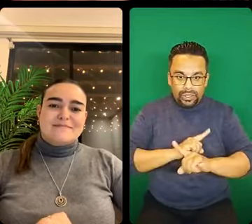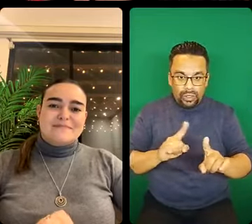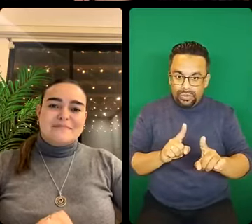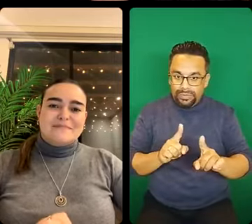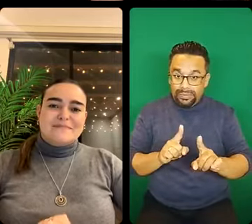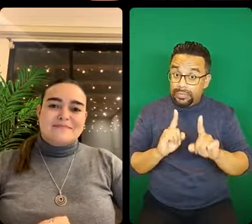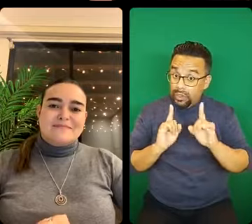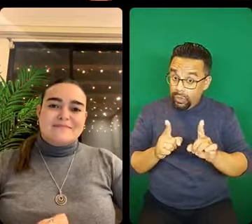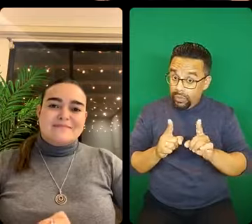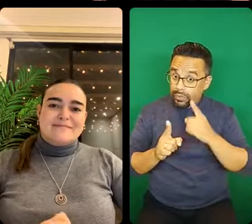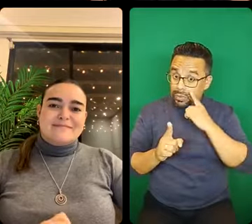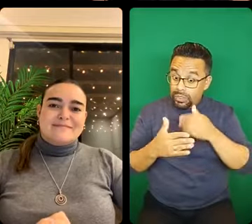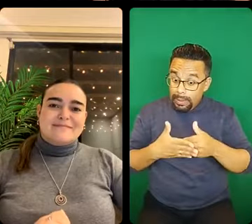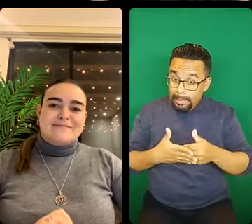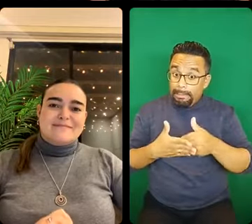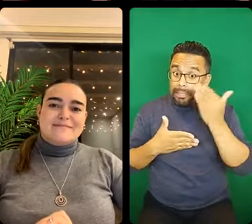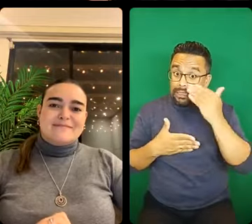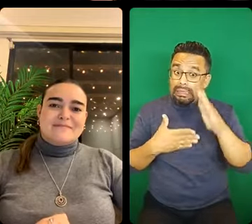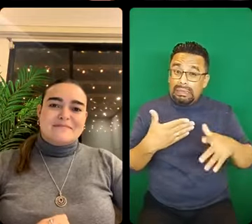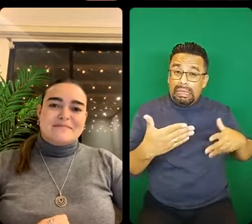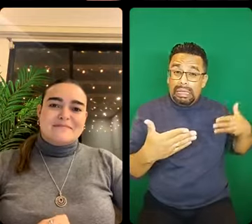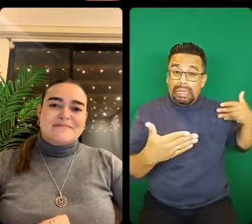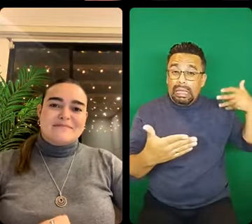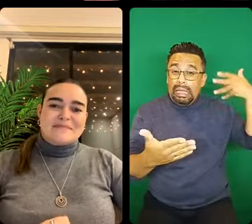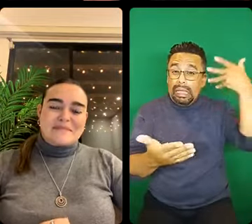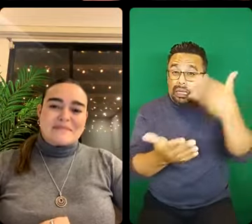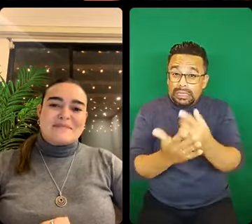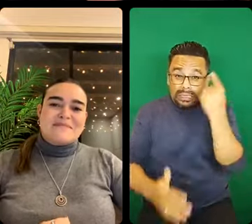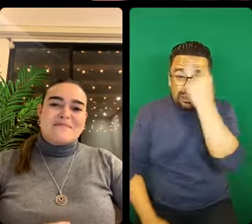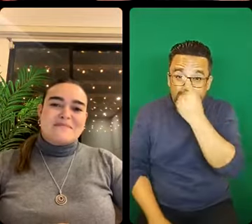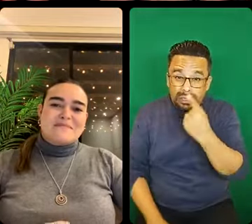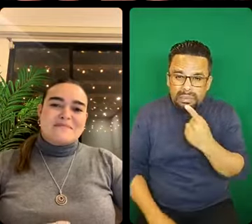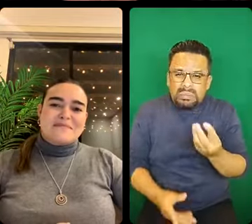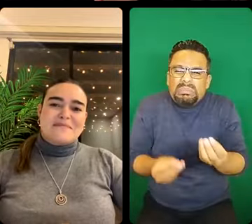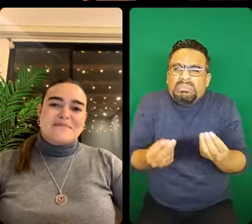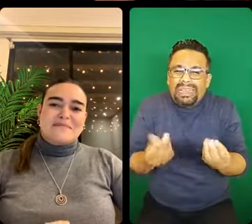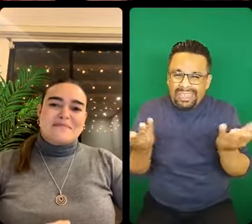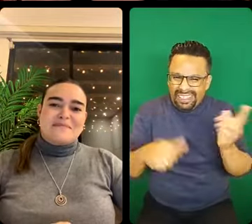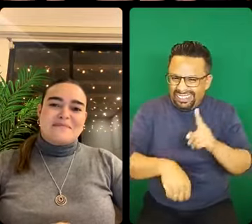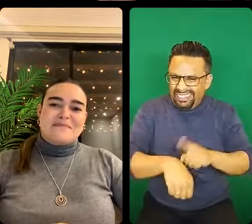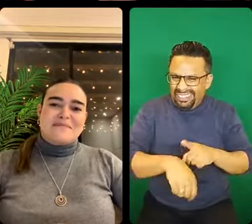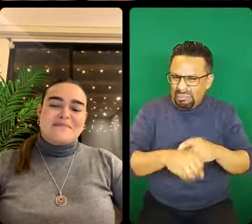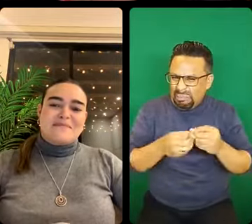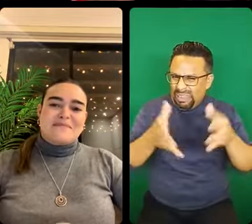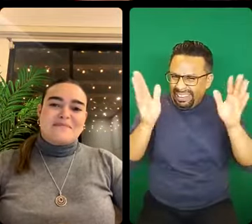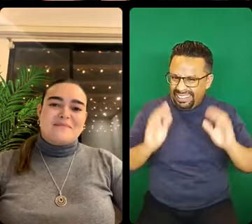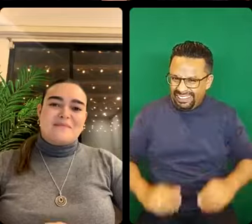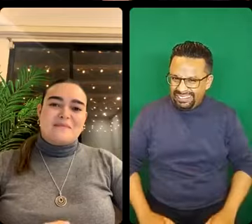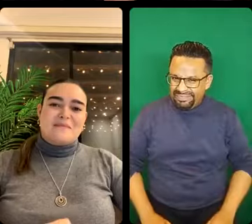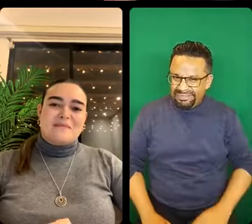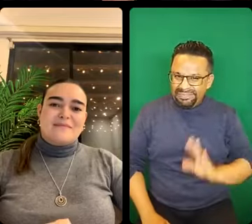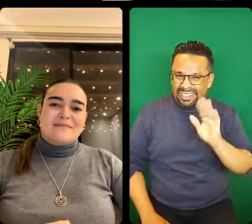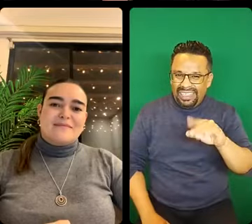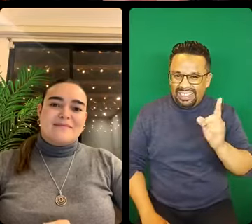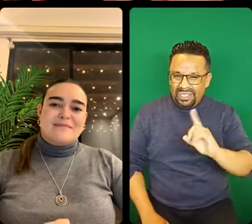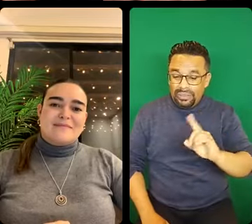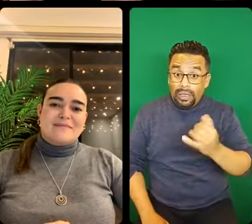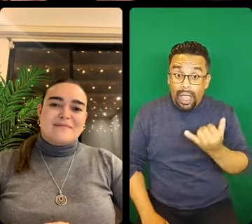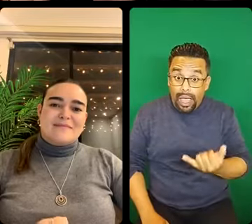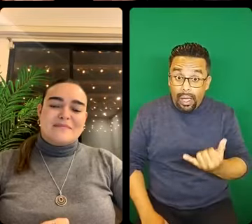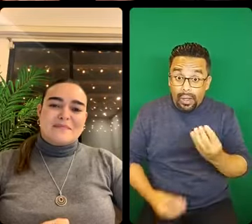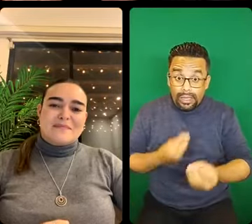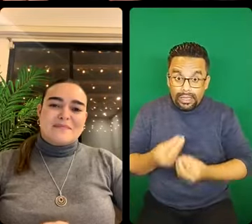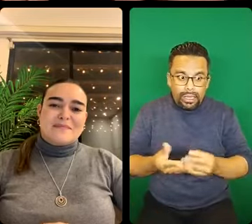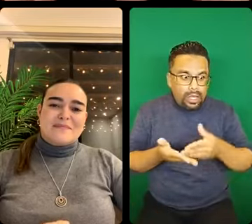campaña ahorita, pero el estreno de su corto es de septiembre, entonces, ¿para qué? No sirve de nada, va a perder el tiempo. Entonces, ustedes ahorita ya lo que tienen que hacer es empiecen a